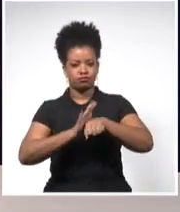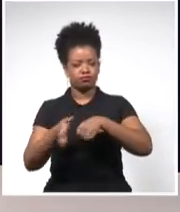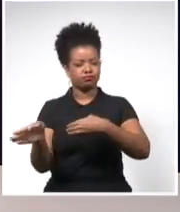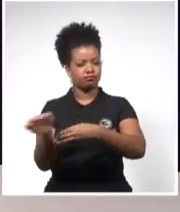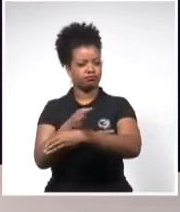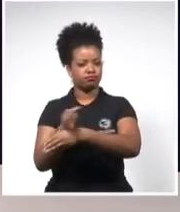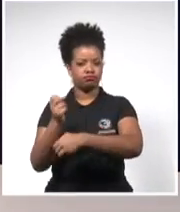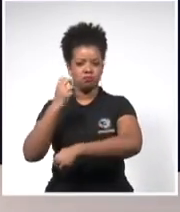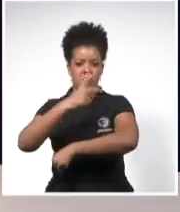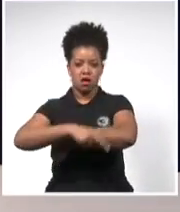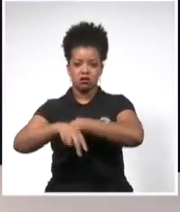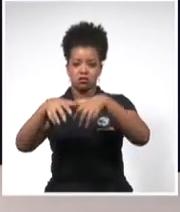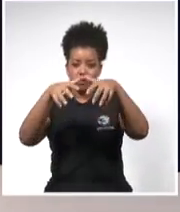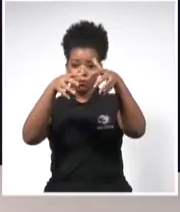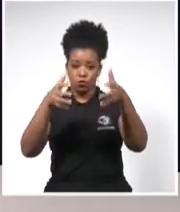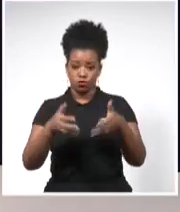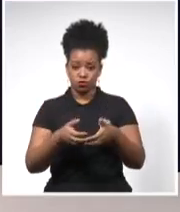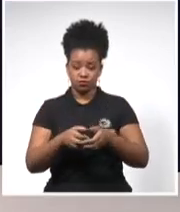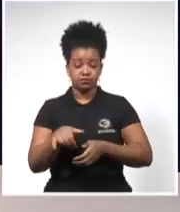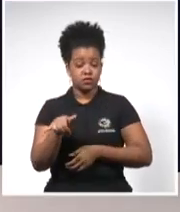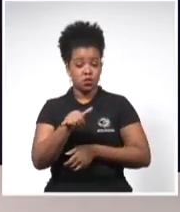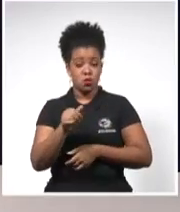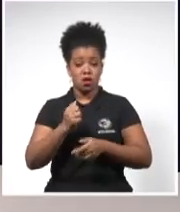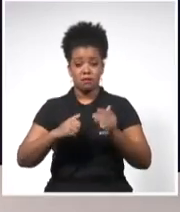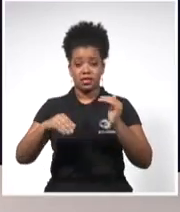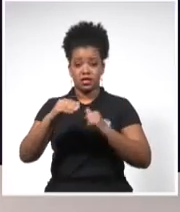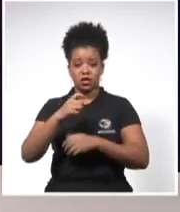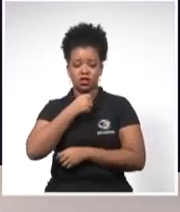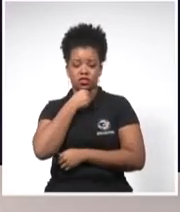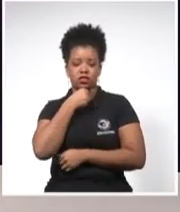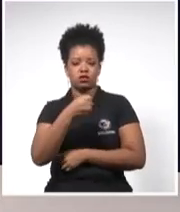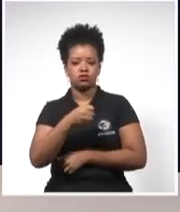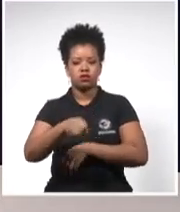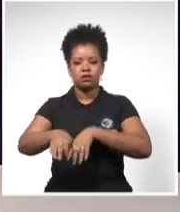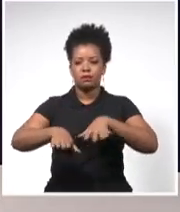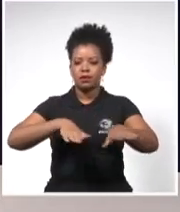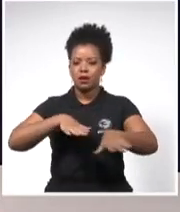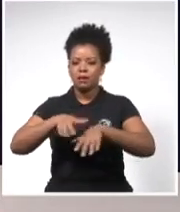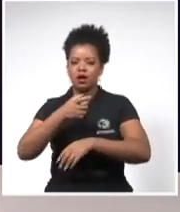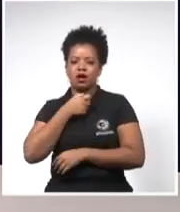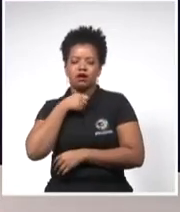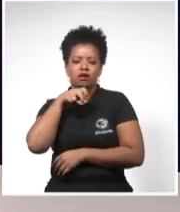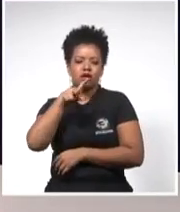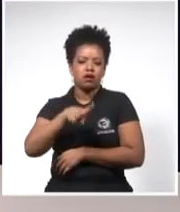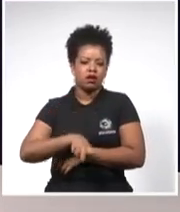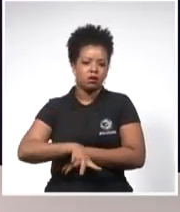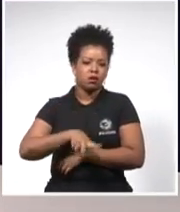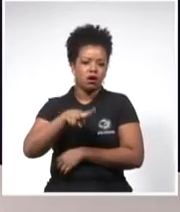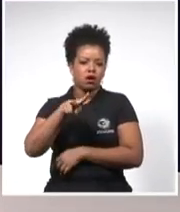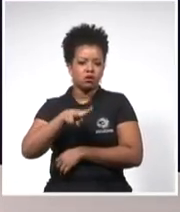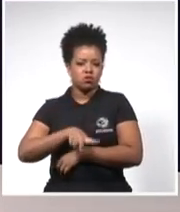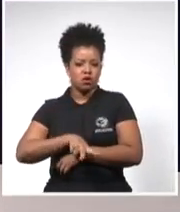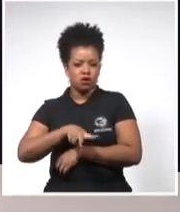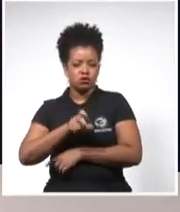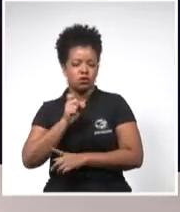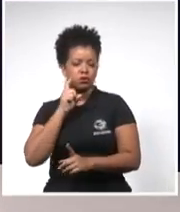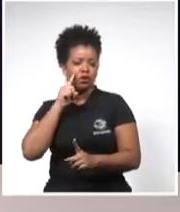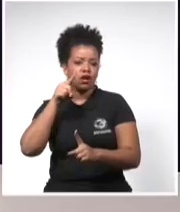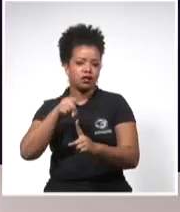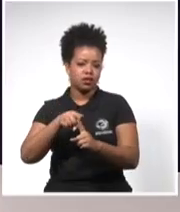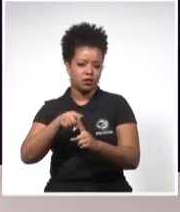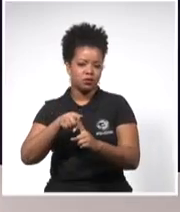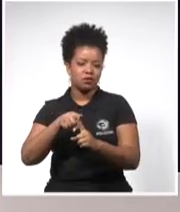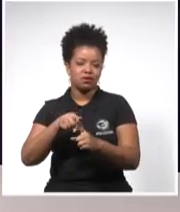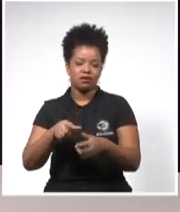COVID-19. El Ministerio denuncia que se prepara una evaluación espuria y mendaz promovida por y para los propósitos